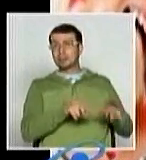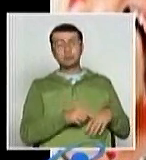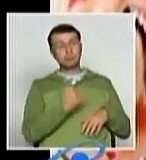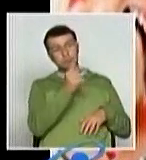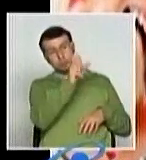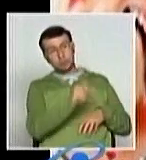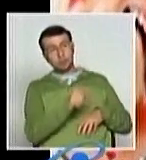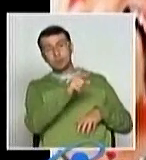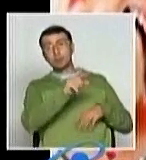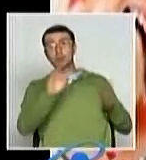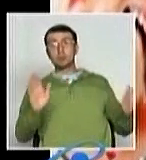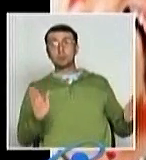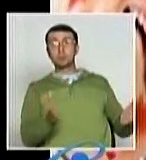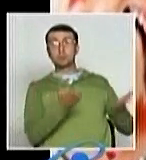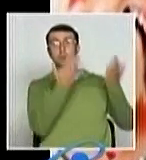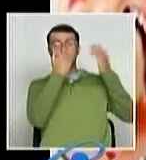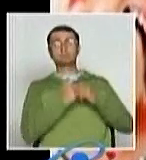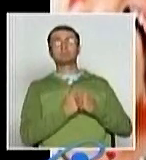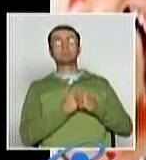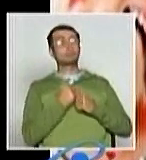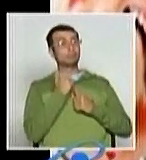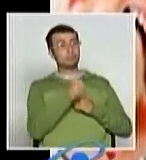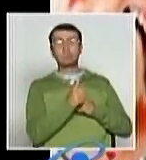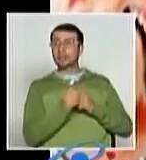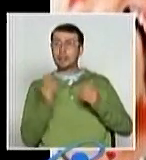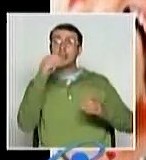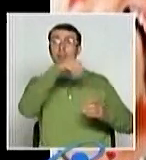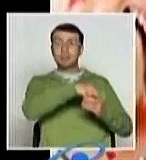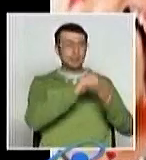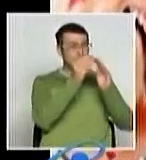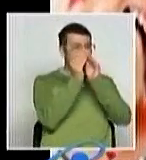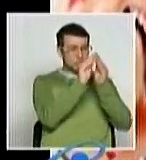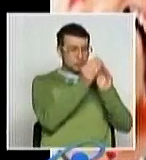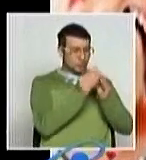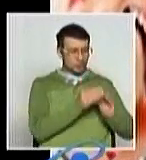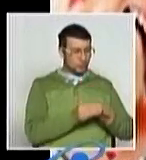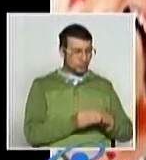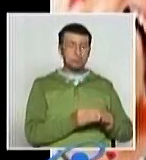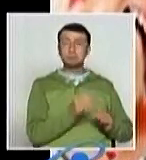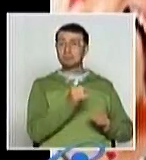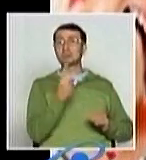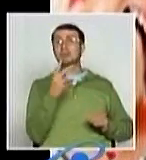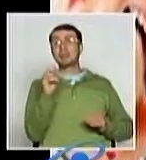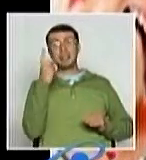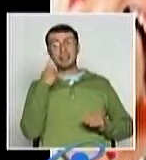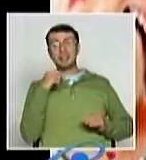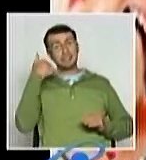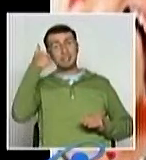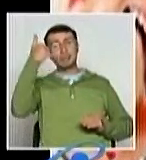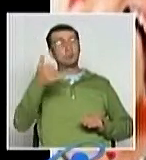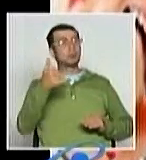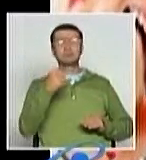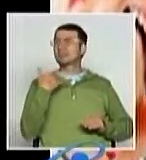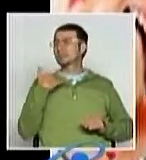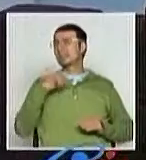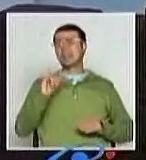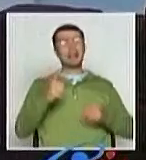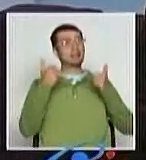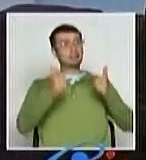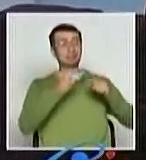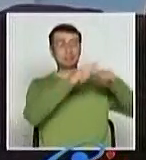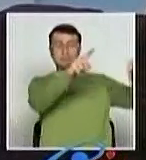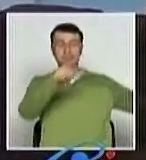se recuperó entró a hacer manualidades y afortunadamente hace 20 días me llamó y me dijo que ya haya puesto su taller de